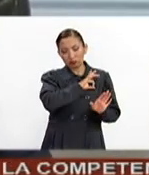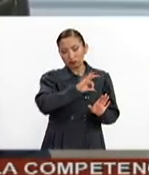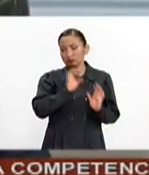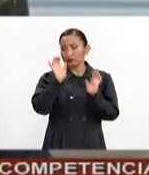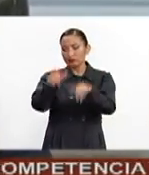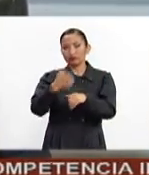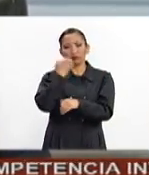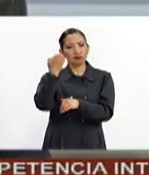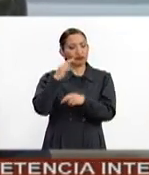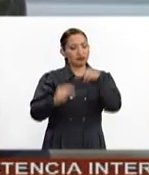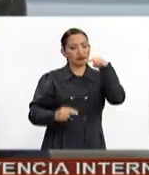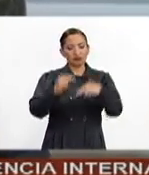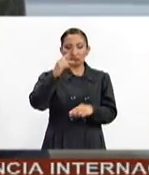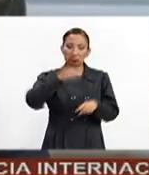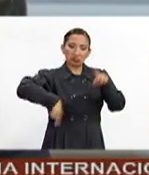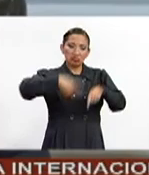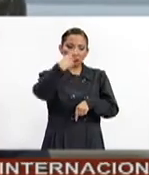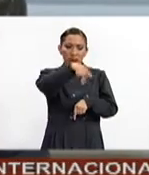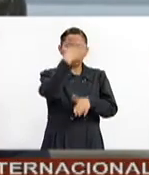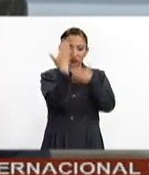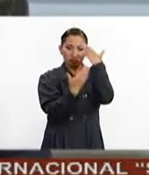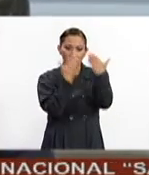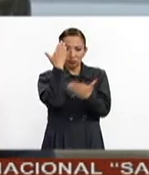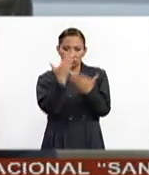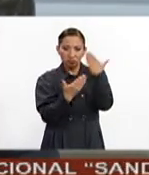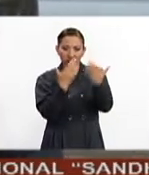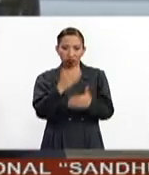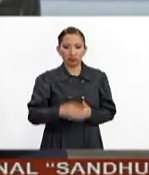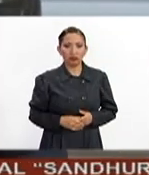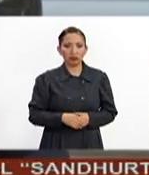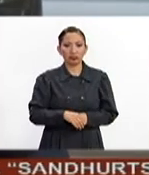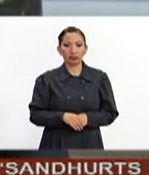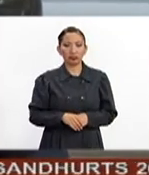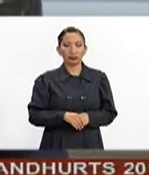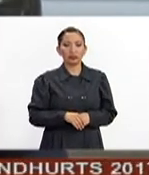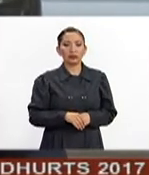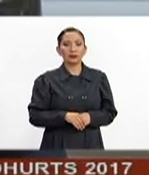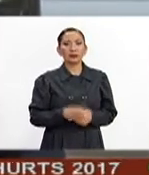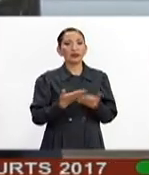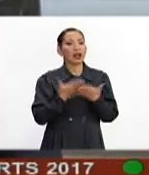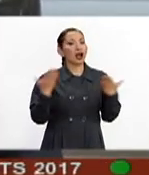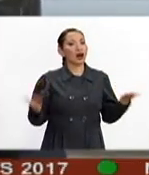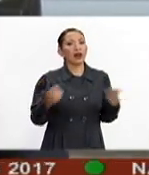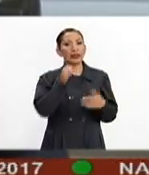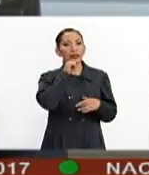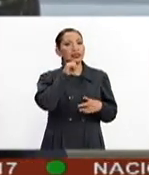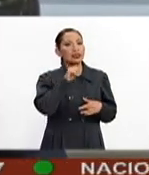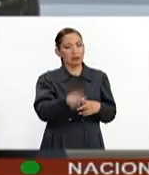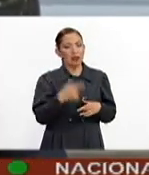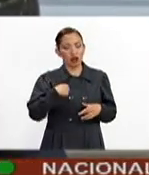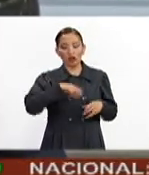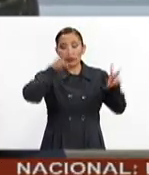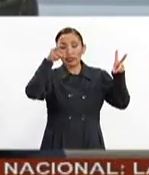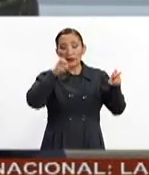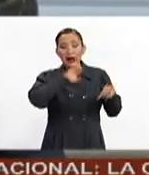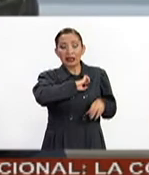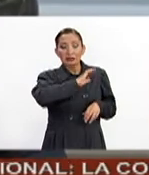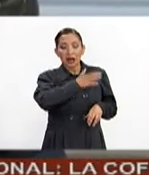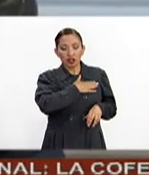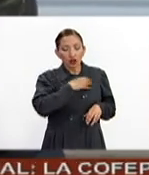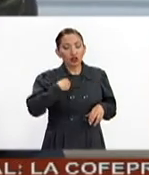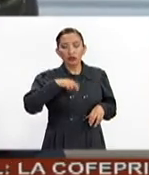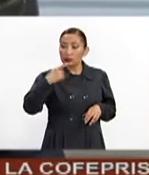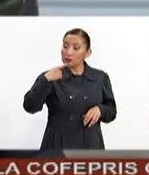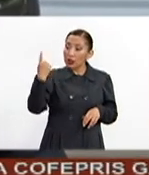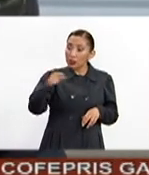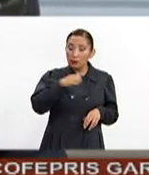las escuelas al nivel que corresponde. De igual manera estamos para el tema del español, así nos lo instruyó